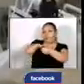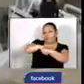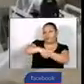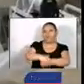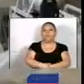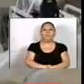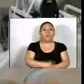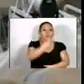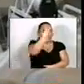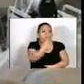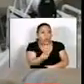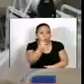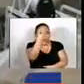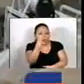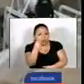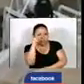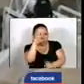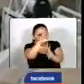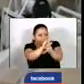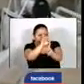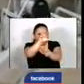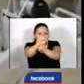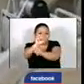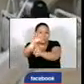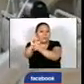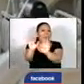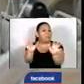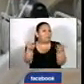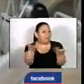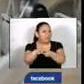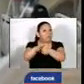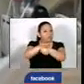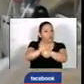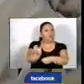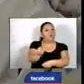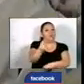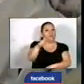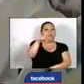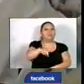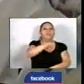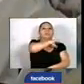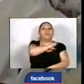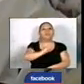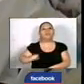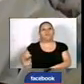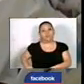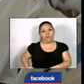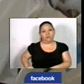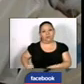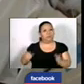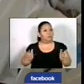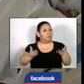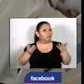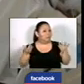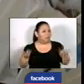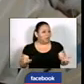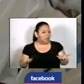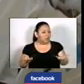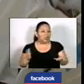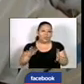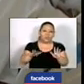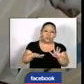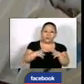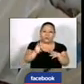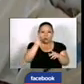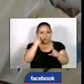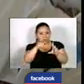A diario se siguen identificando nuevos casos de COVID-19 en el territorio salvadoreño, a pesar que no se ha tenido